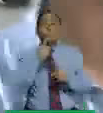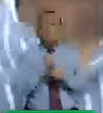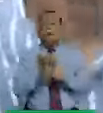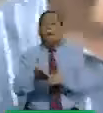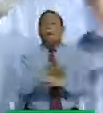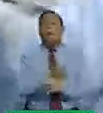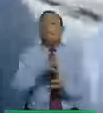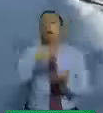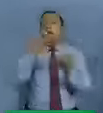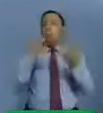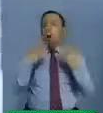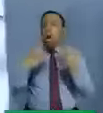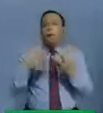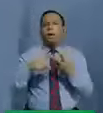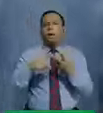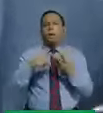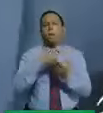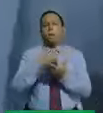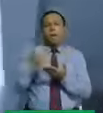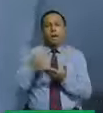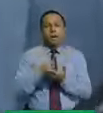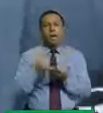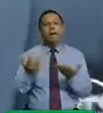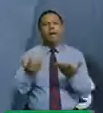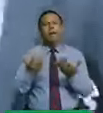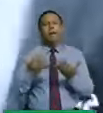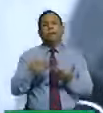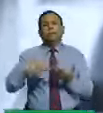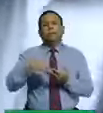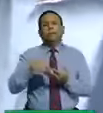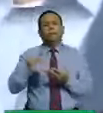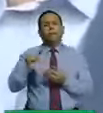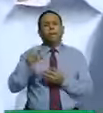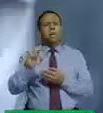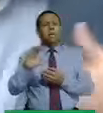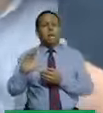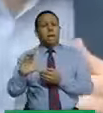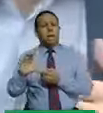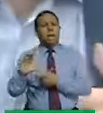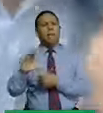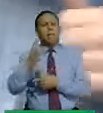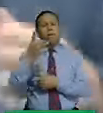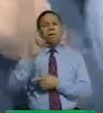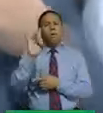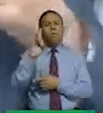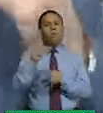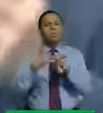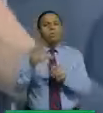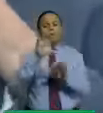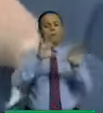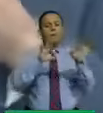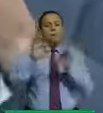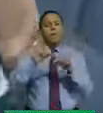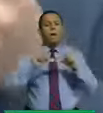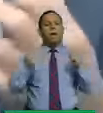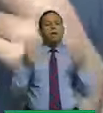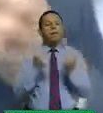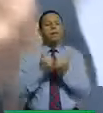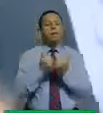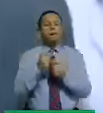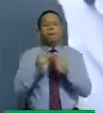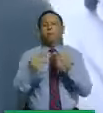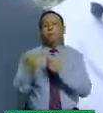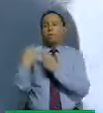Guayaquil en las seccionales, el PSC sumó 18 curules. Dicen que el PSC debería de ser la bisagra para el